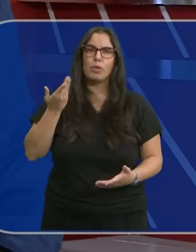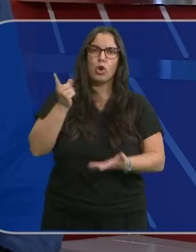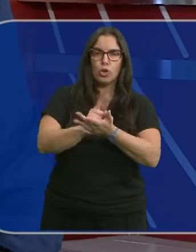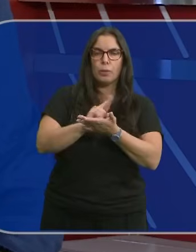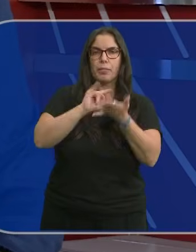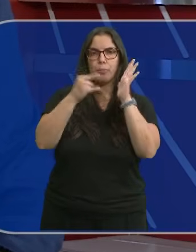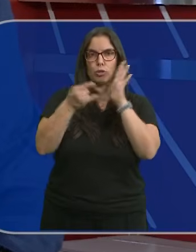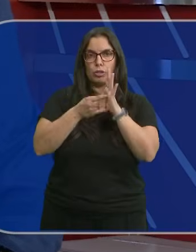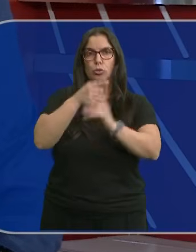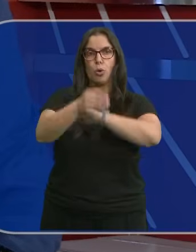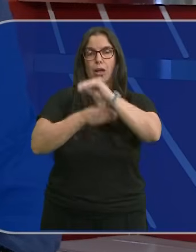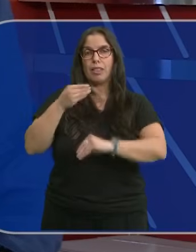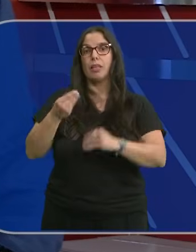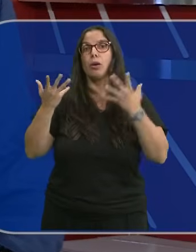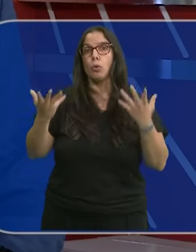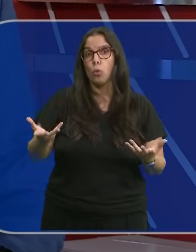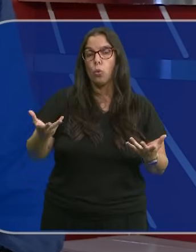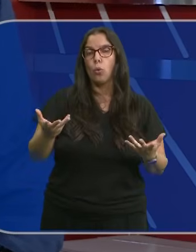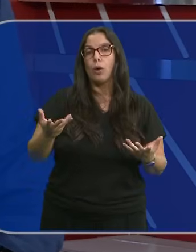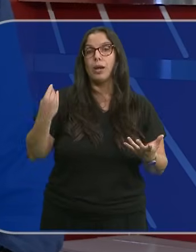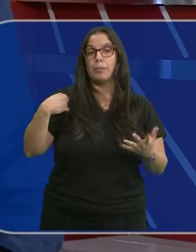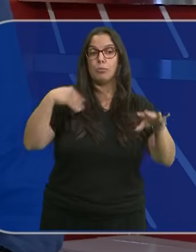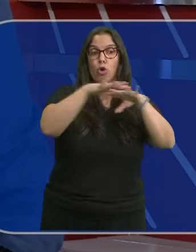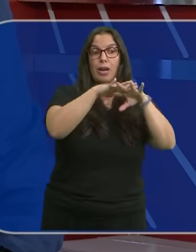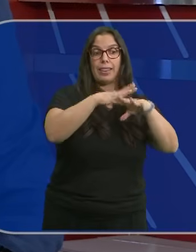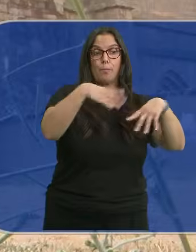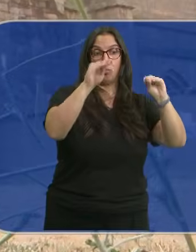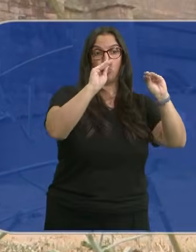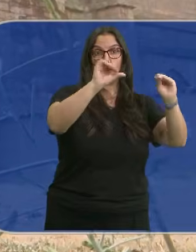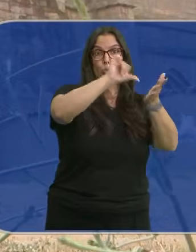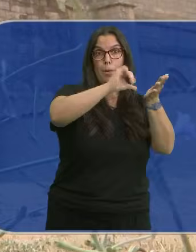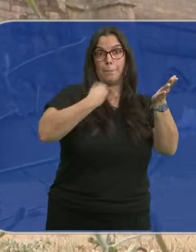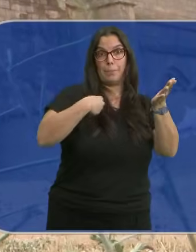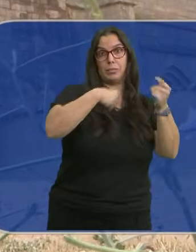hace años planteó: recibir el abastecimiento desde la red de Burgos.